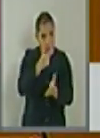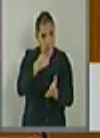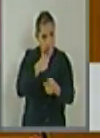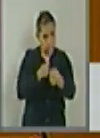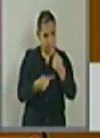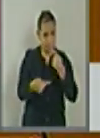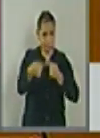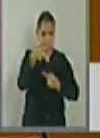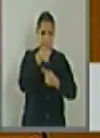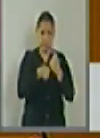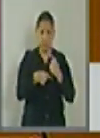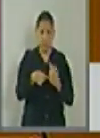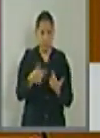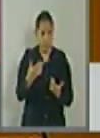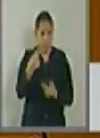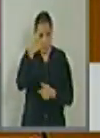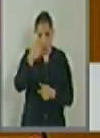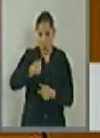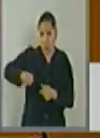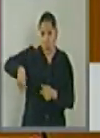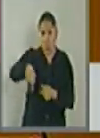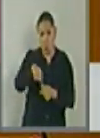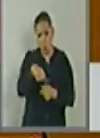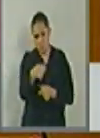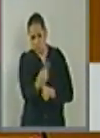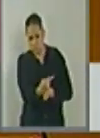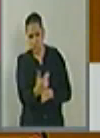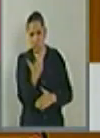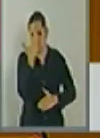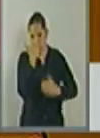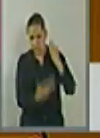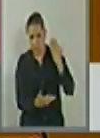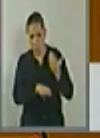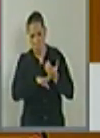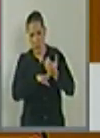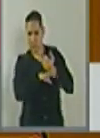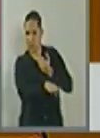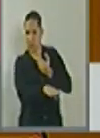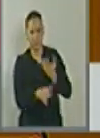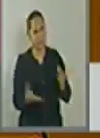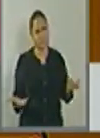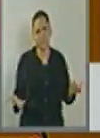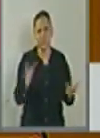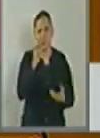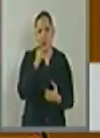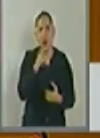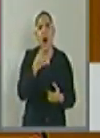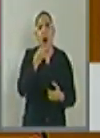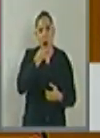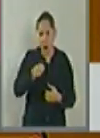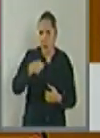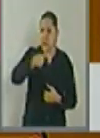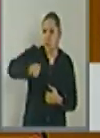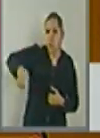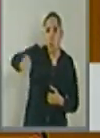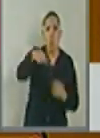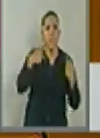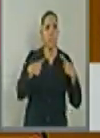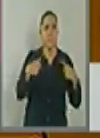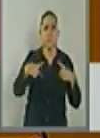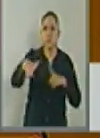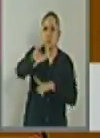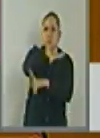de intolerancia con el que se amenaza y existe de hecho en un ambiente de crispación social en las redes